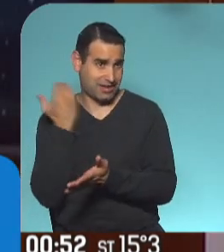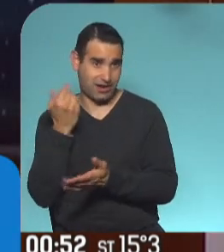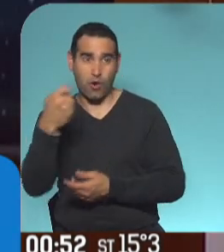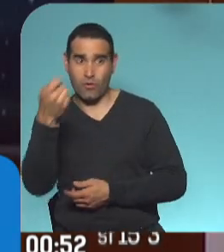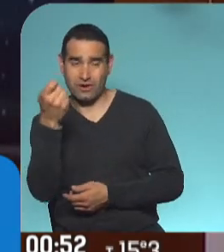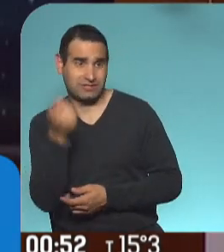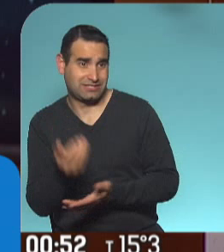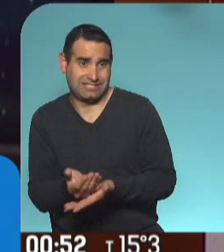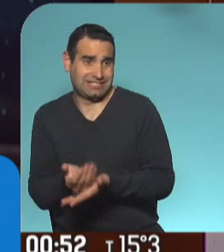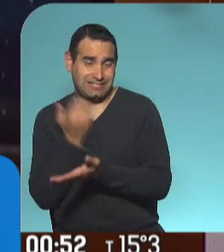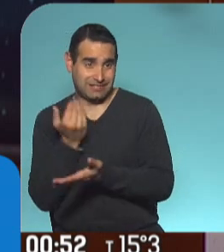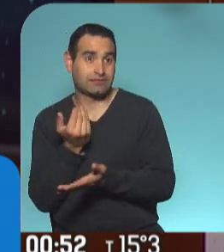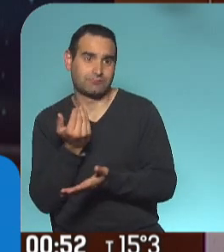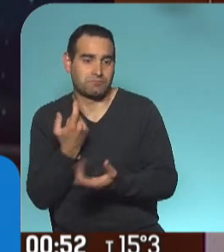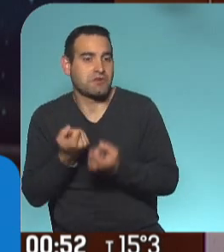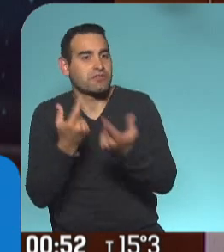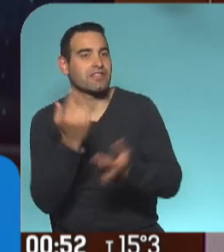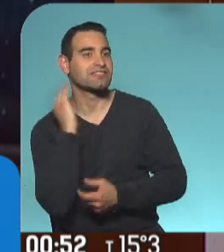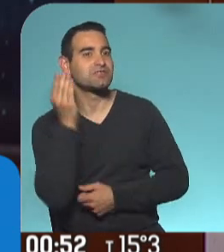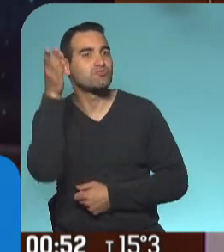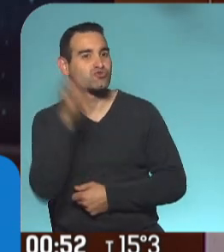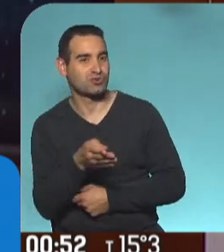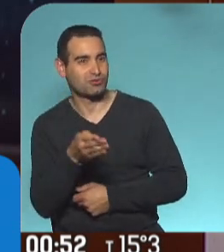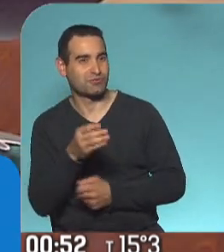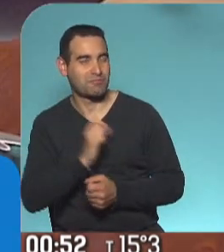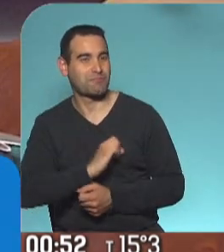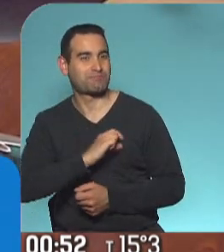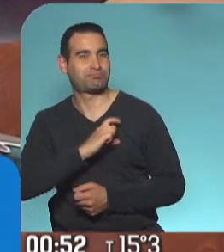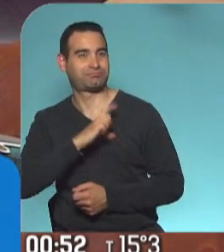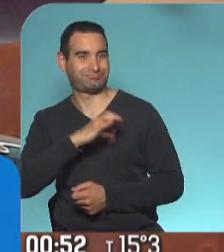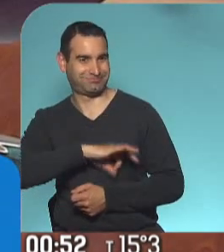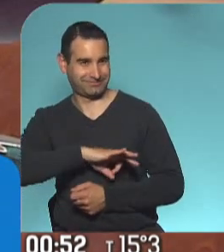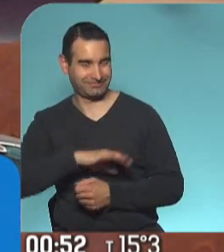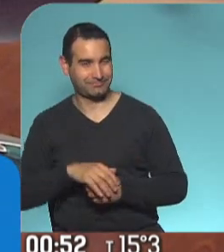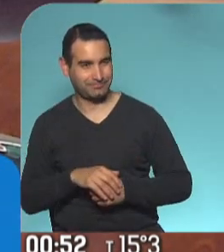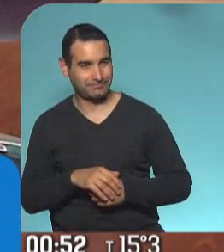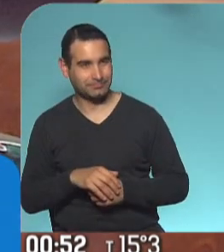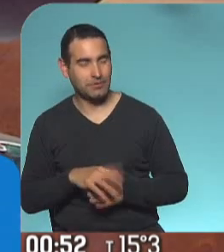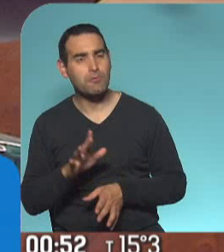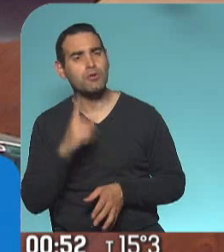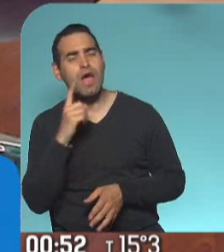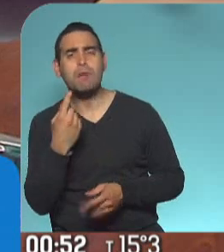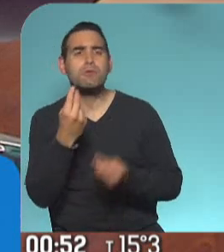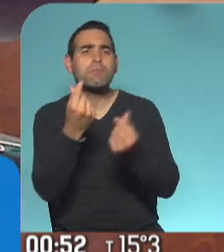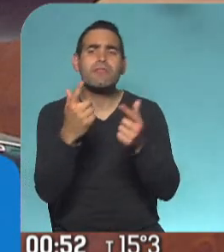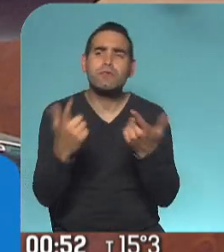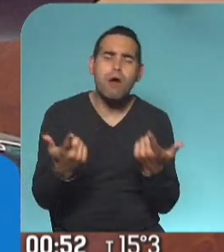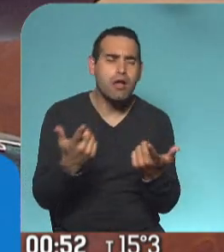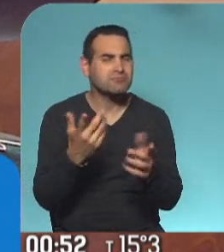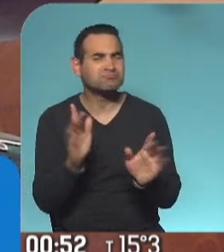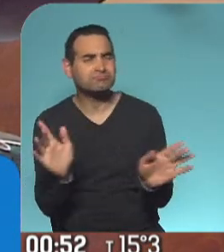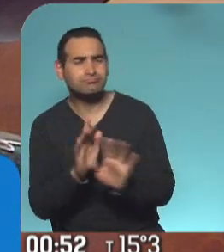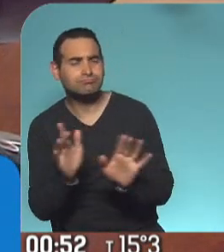este y esto no se trata de este bueno pero no hay plata oro no no